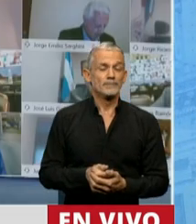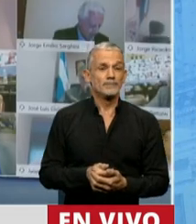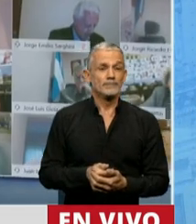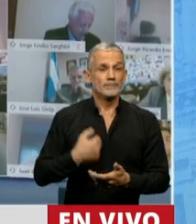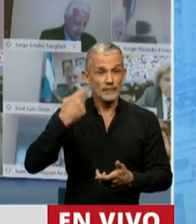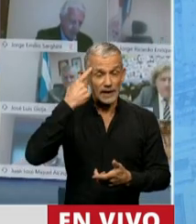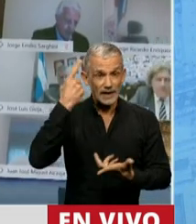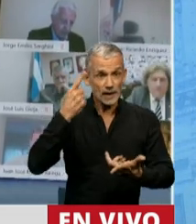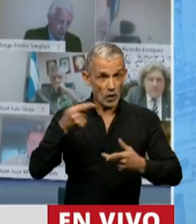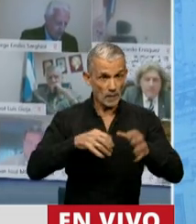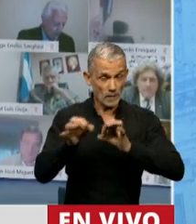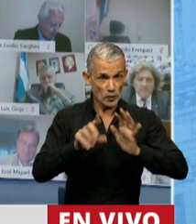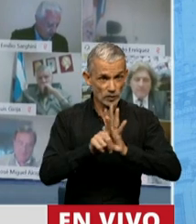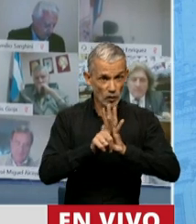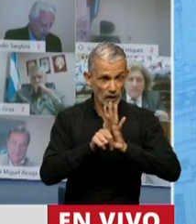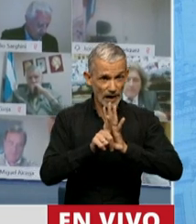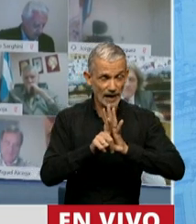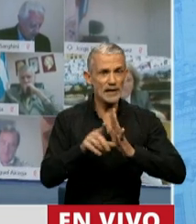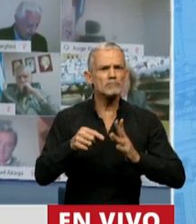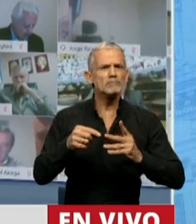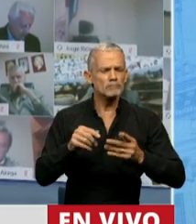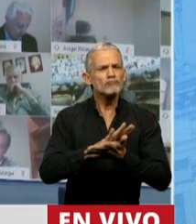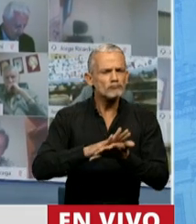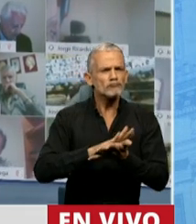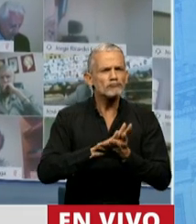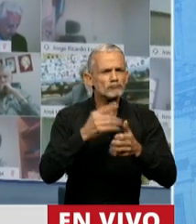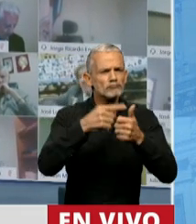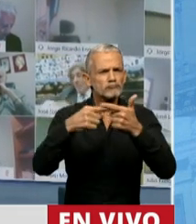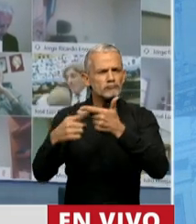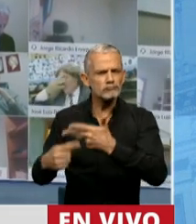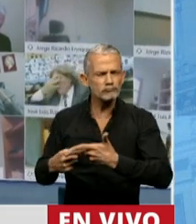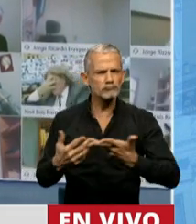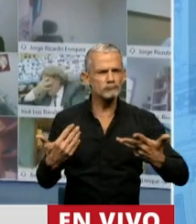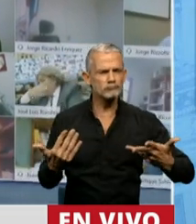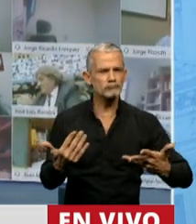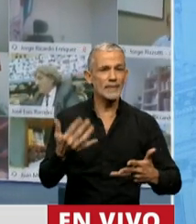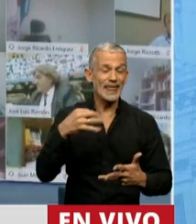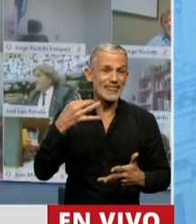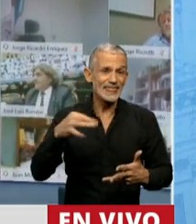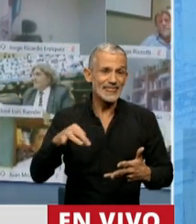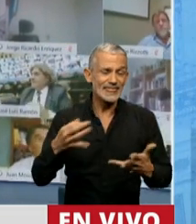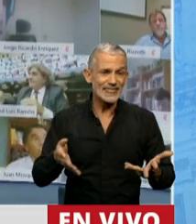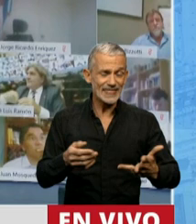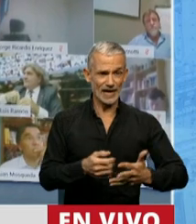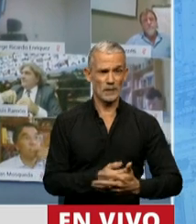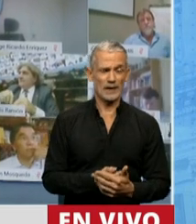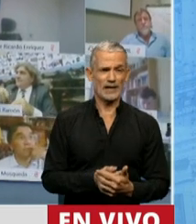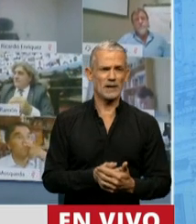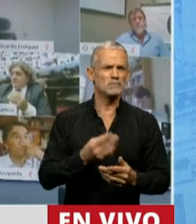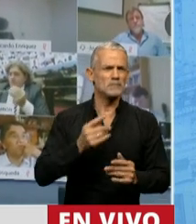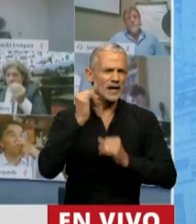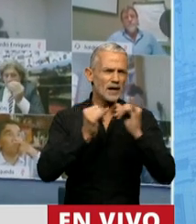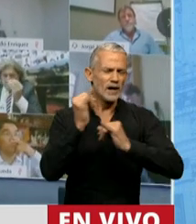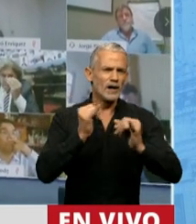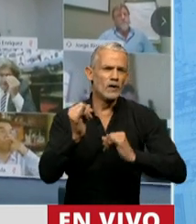que este proyecto viene a resolver varias cuestiones tendría que decir un